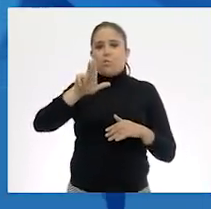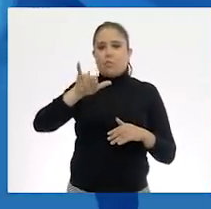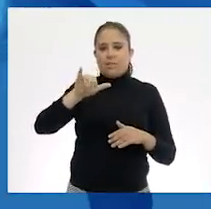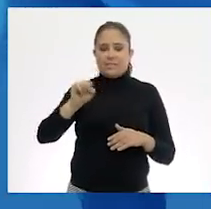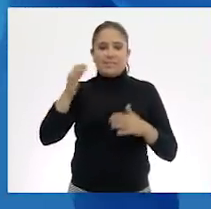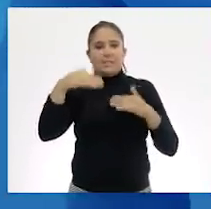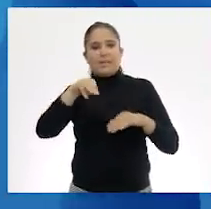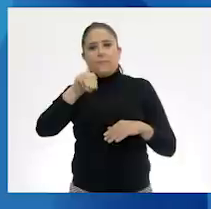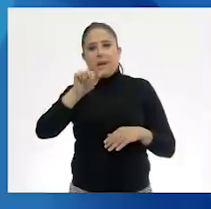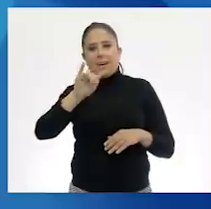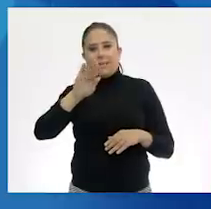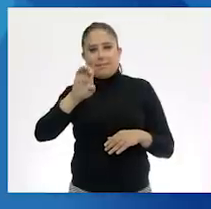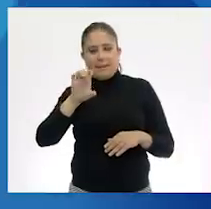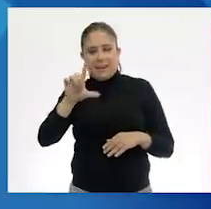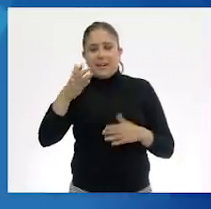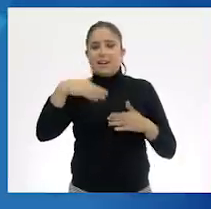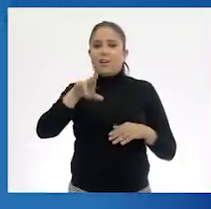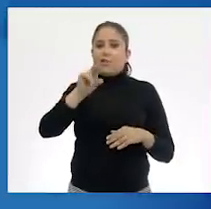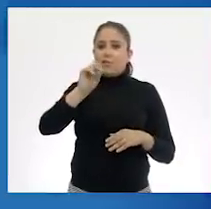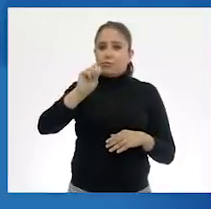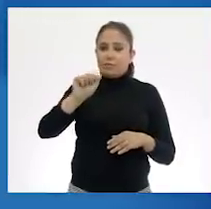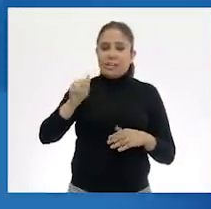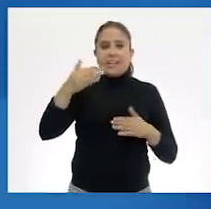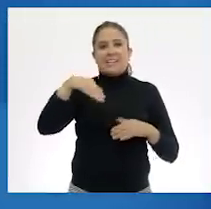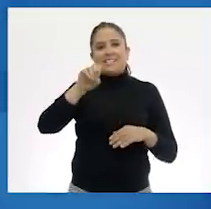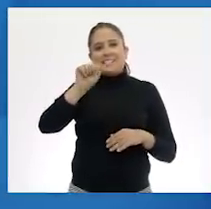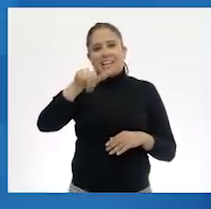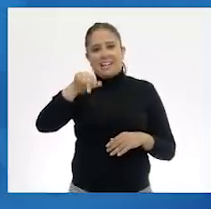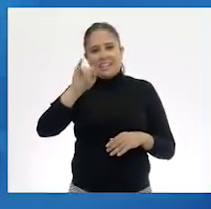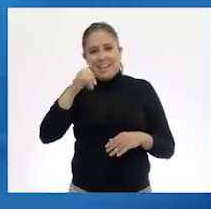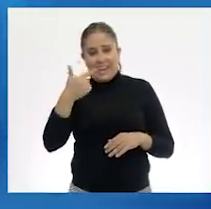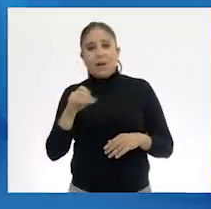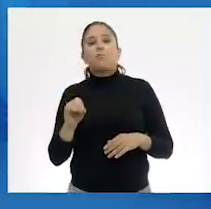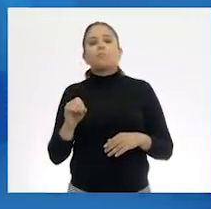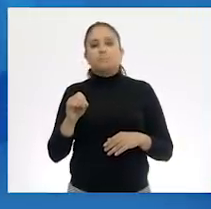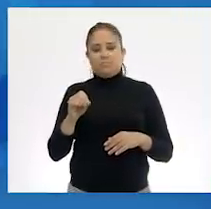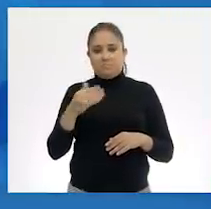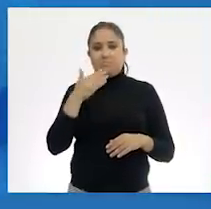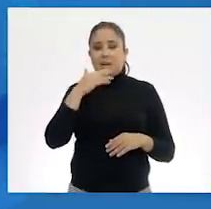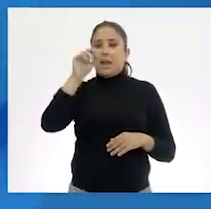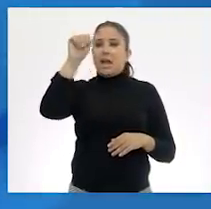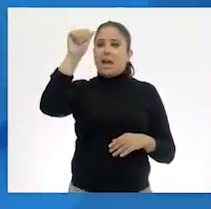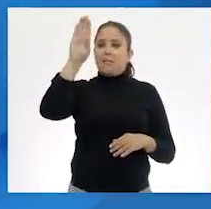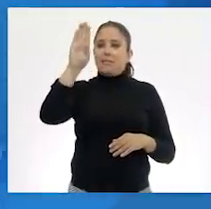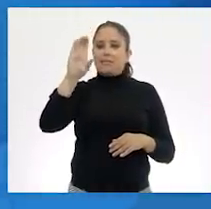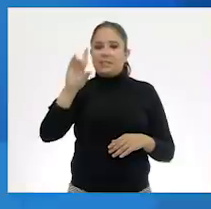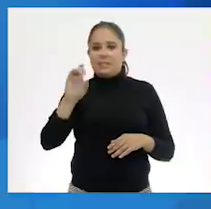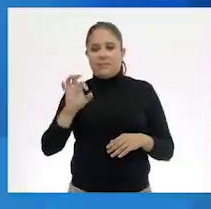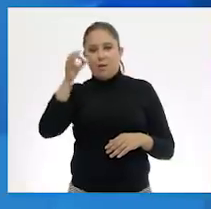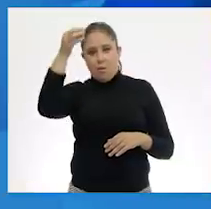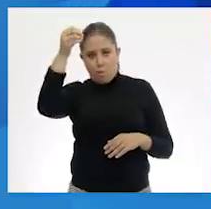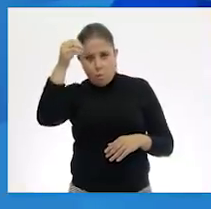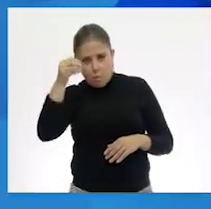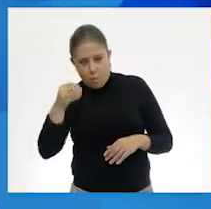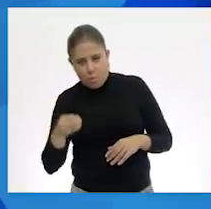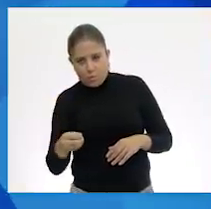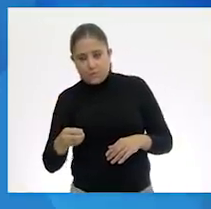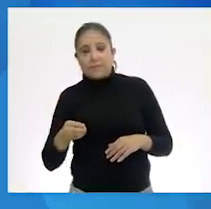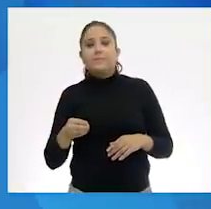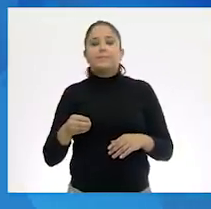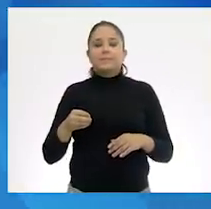Maribel, Rosa y Santiago. Sí, comprobado. Excelente. Viene en orden alfabético. Perfecto. Muy bien.